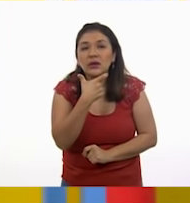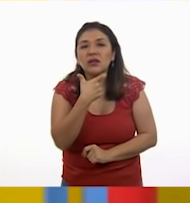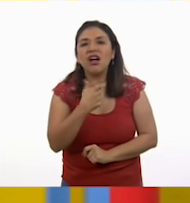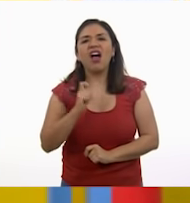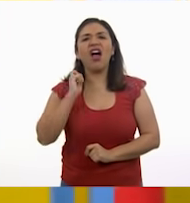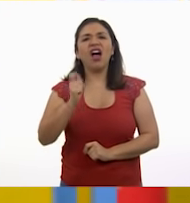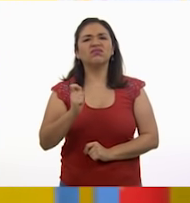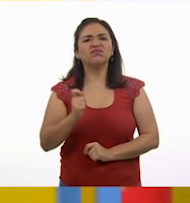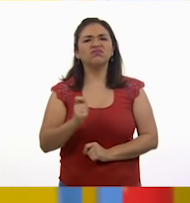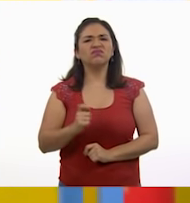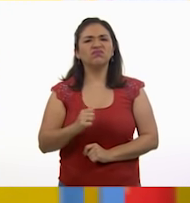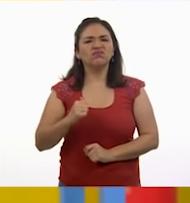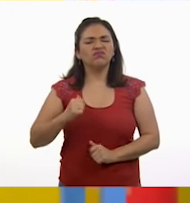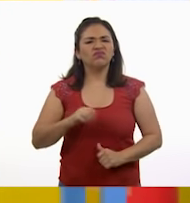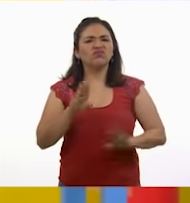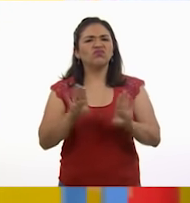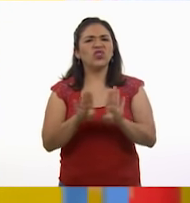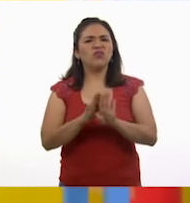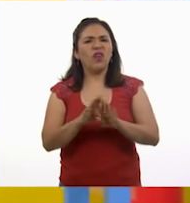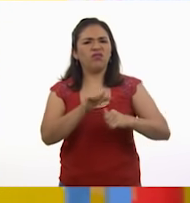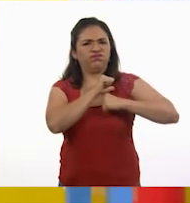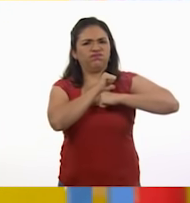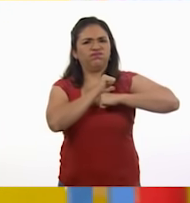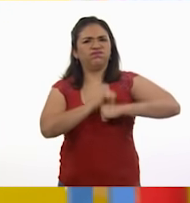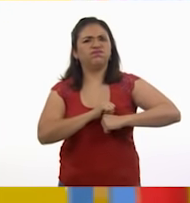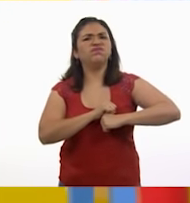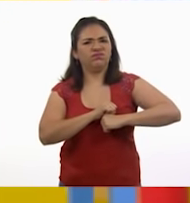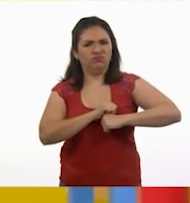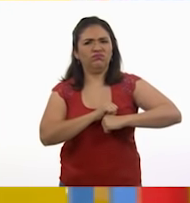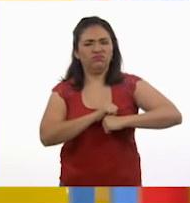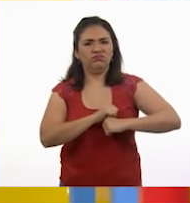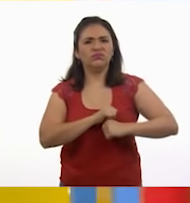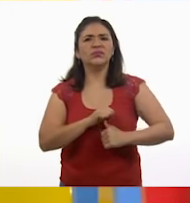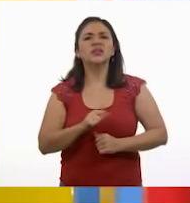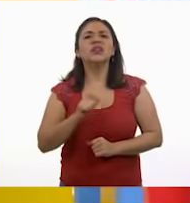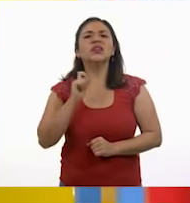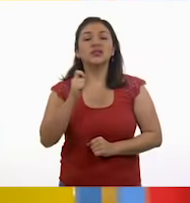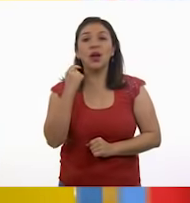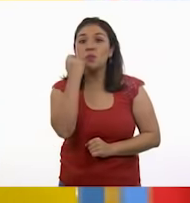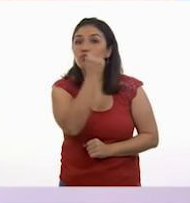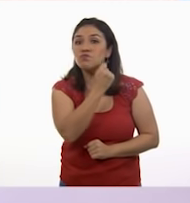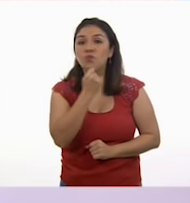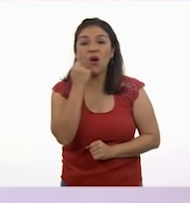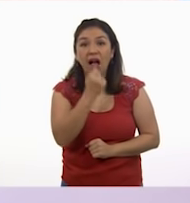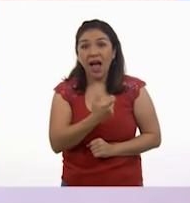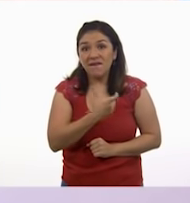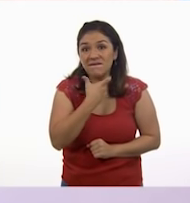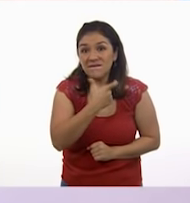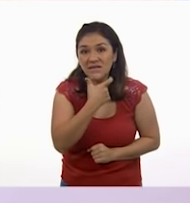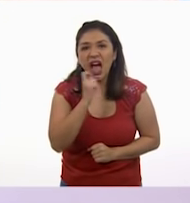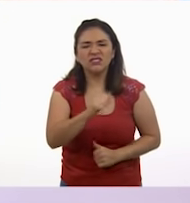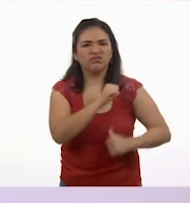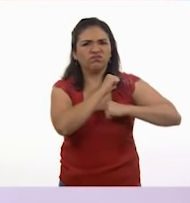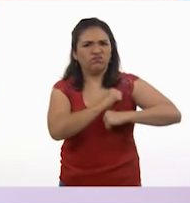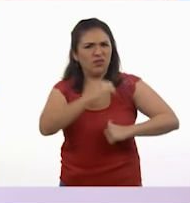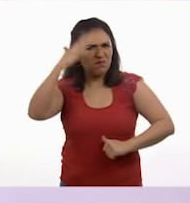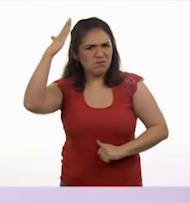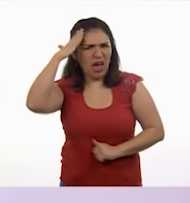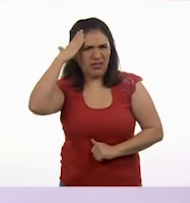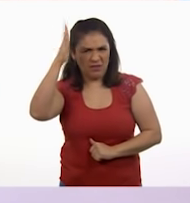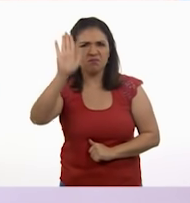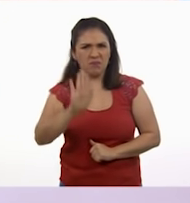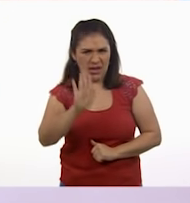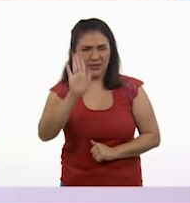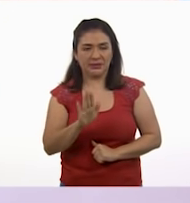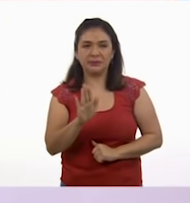la autoridad única autoridad bocagrande autoridad como liderazgo podría